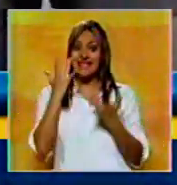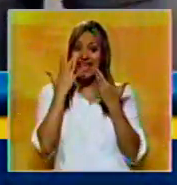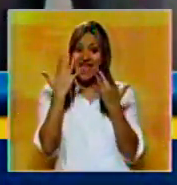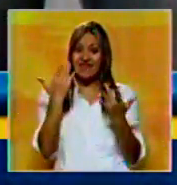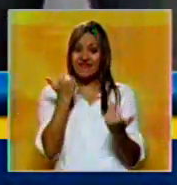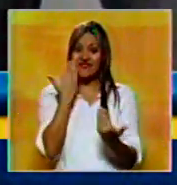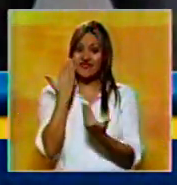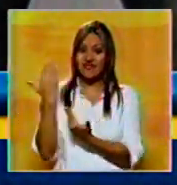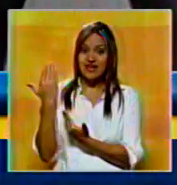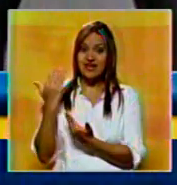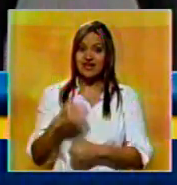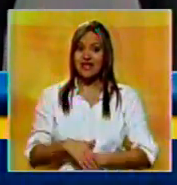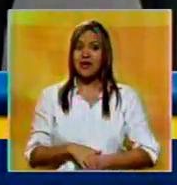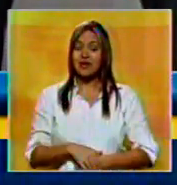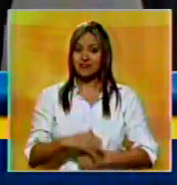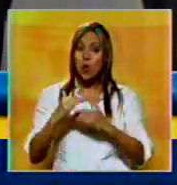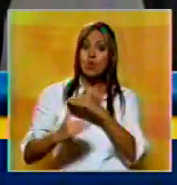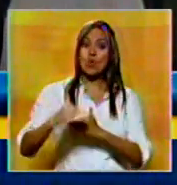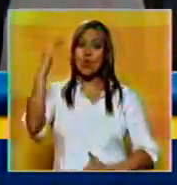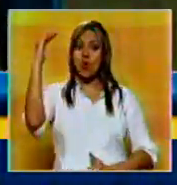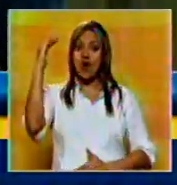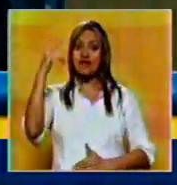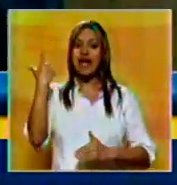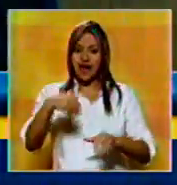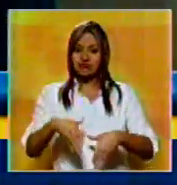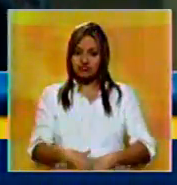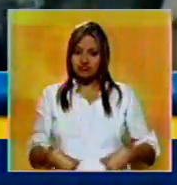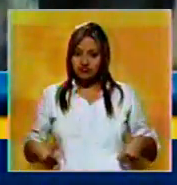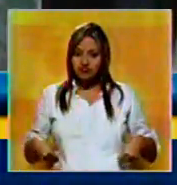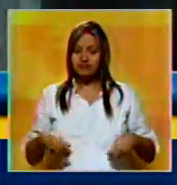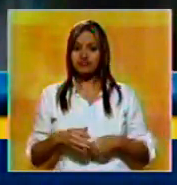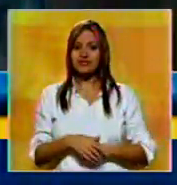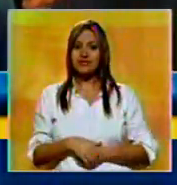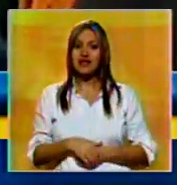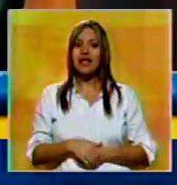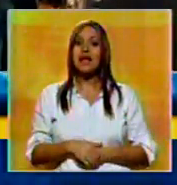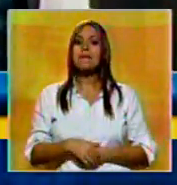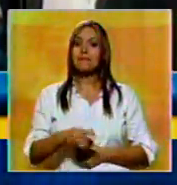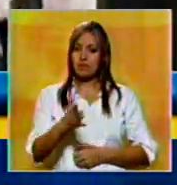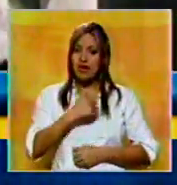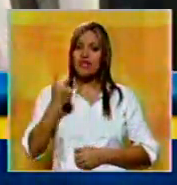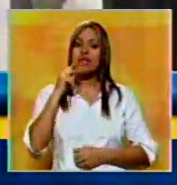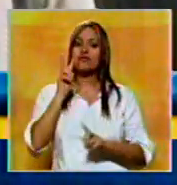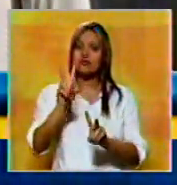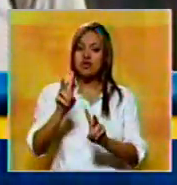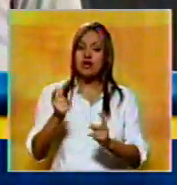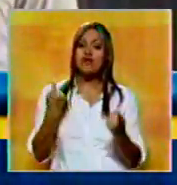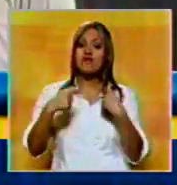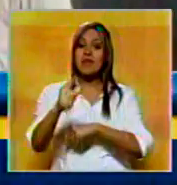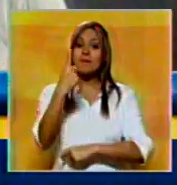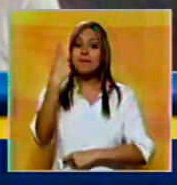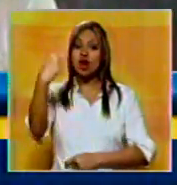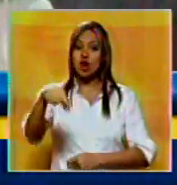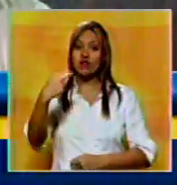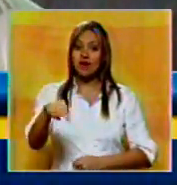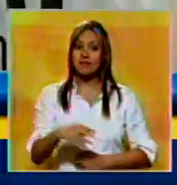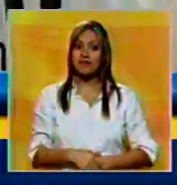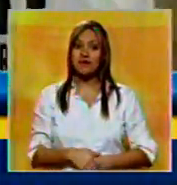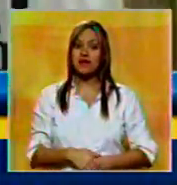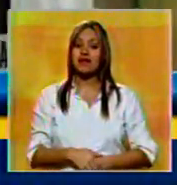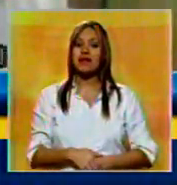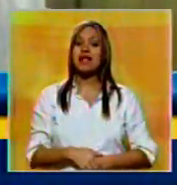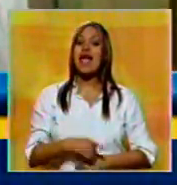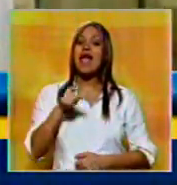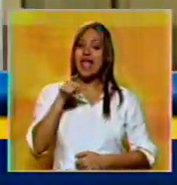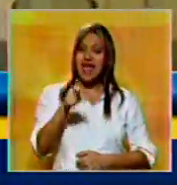aprecia un póster gigantesco de él en ropa íntima. Las prendas estarán disponibles desde este 1 de noviembre. La